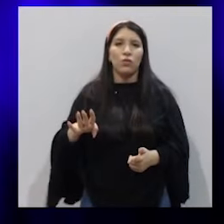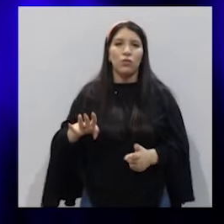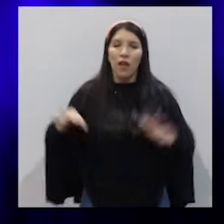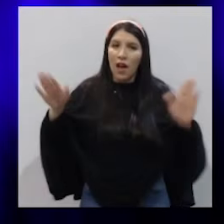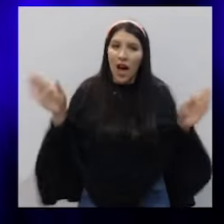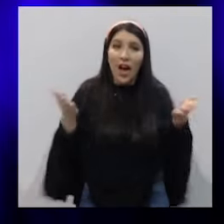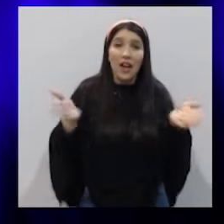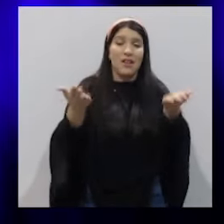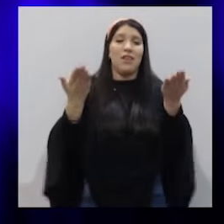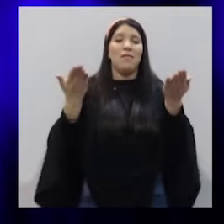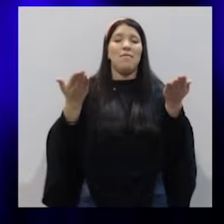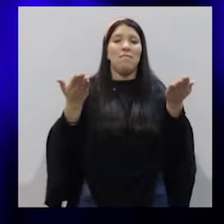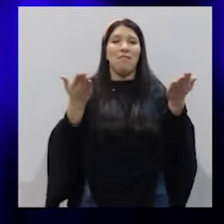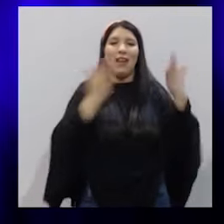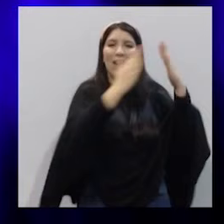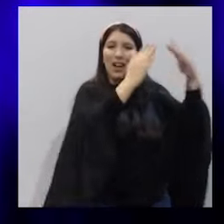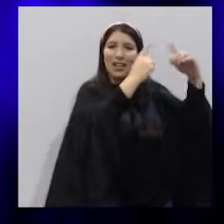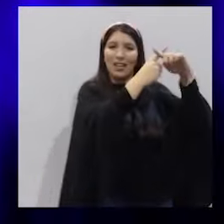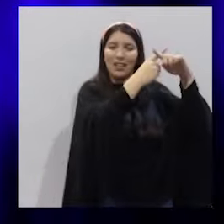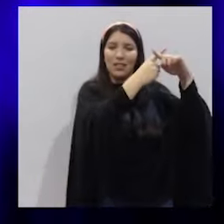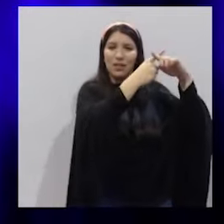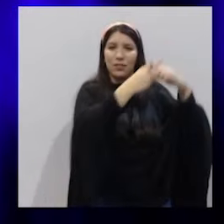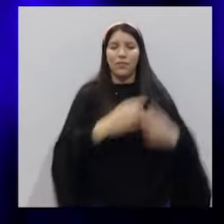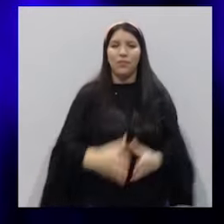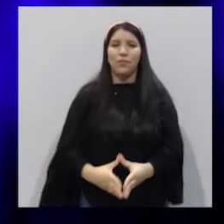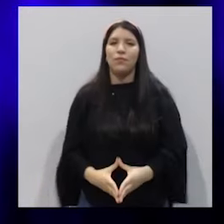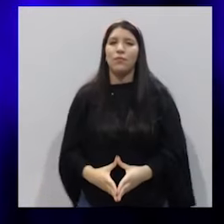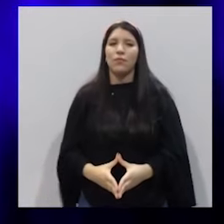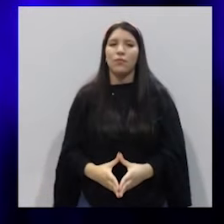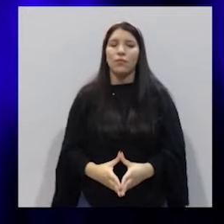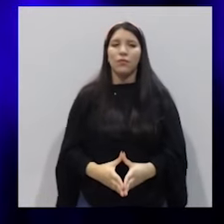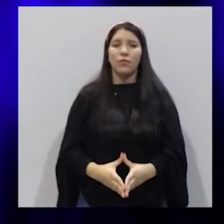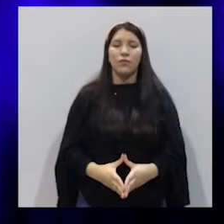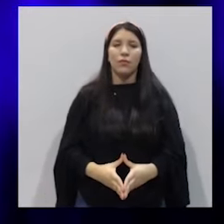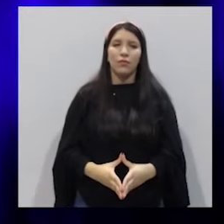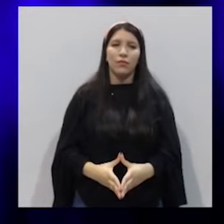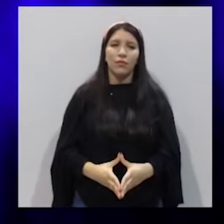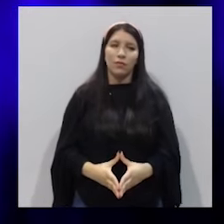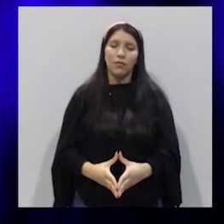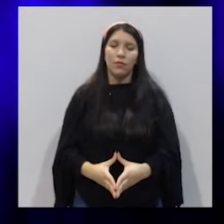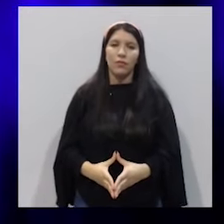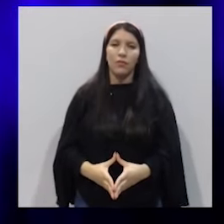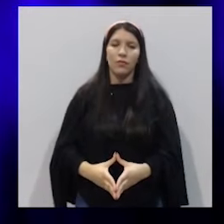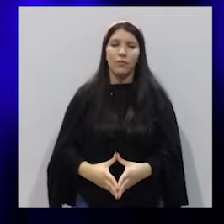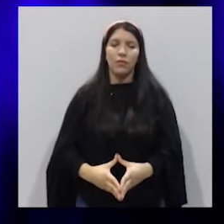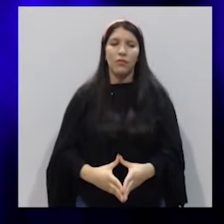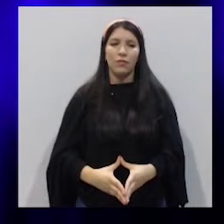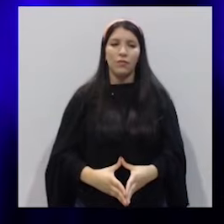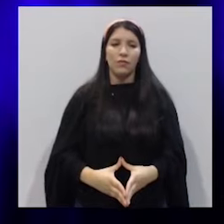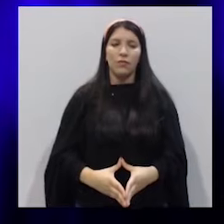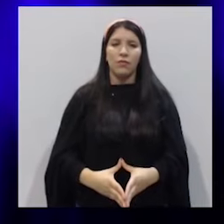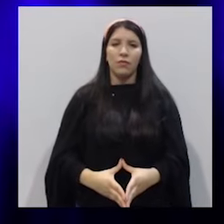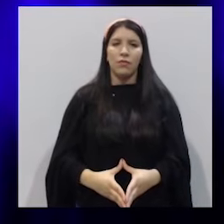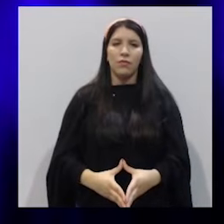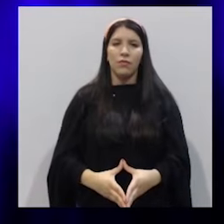alguna en vuestras vidas por eso en primer lugar lo que debemos saber es que hay peligro